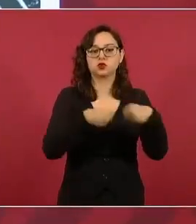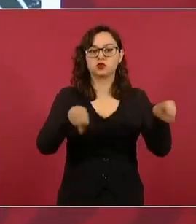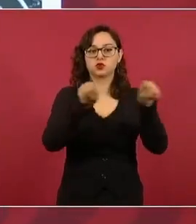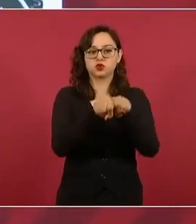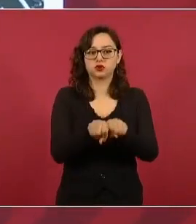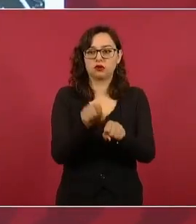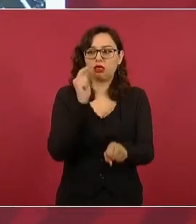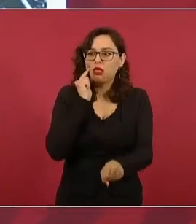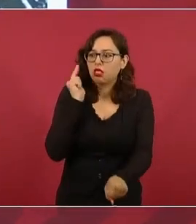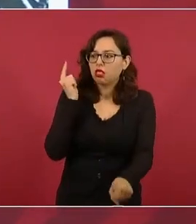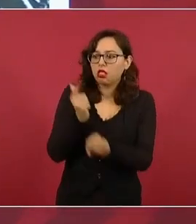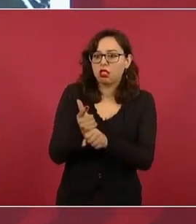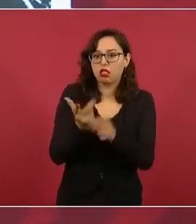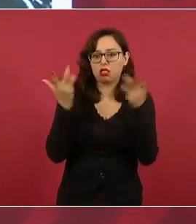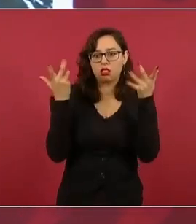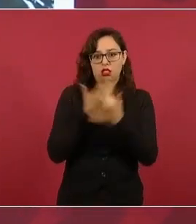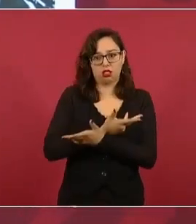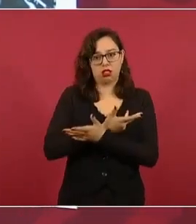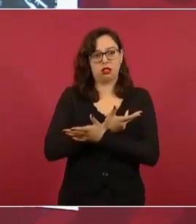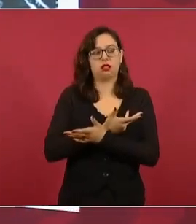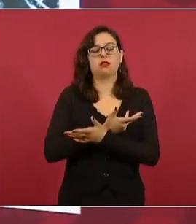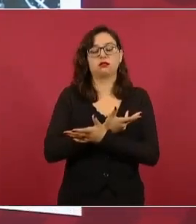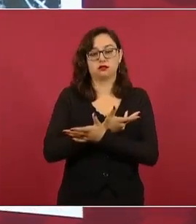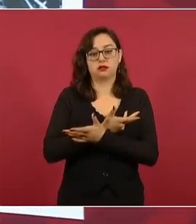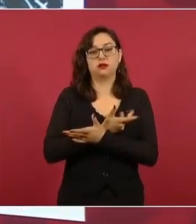van a